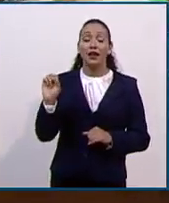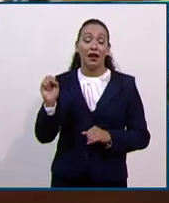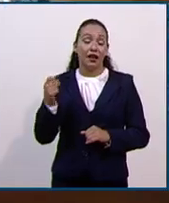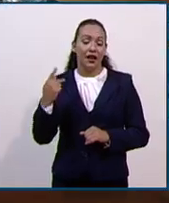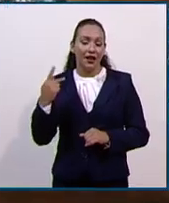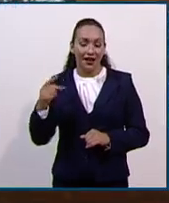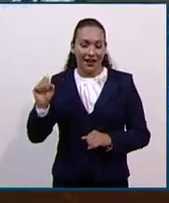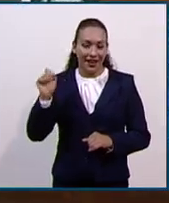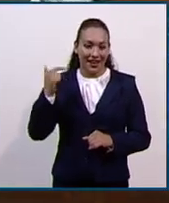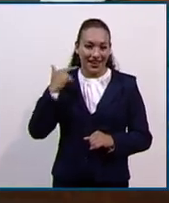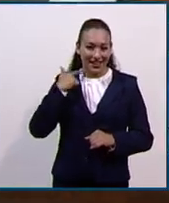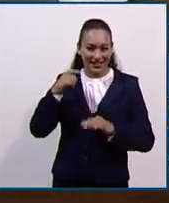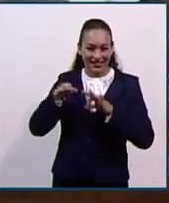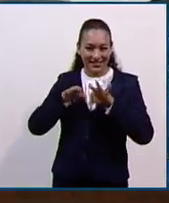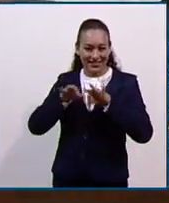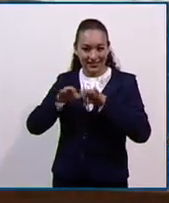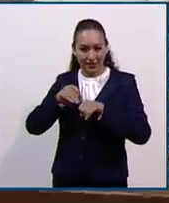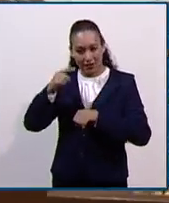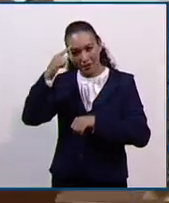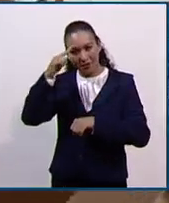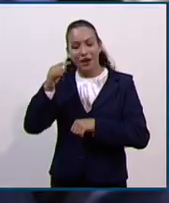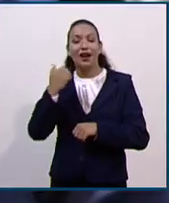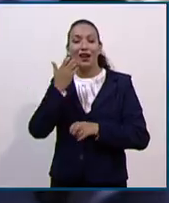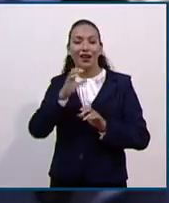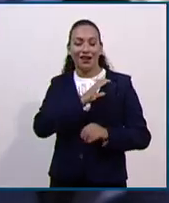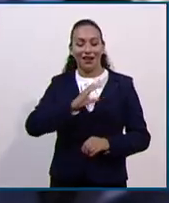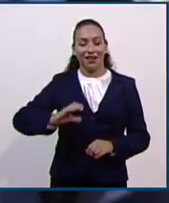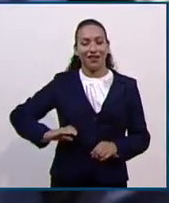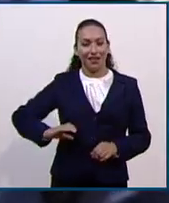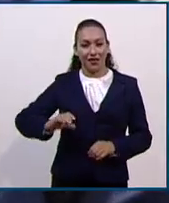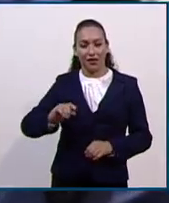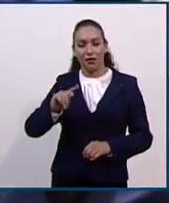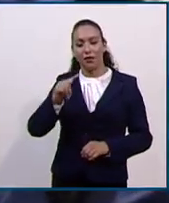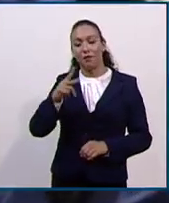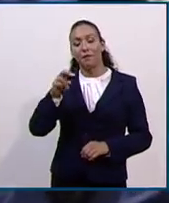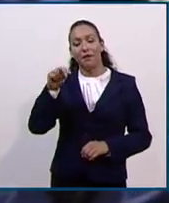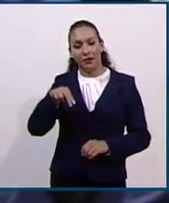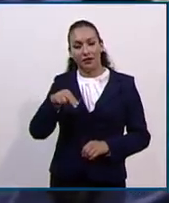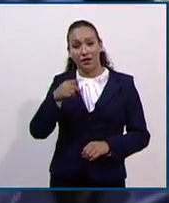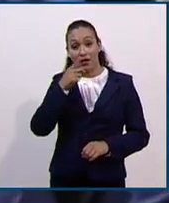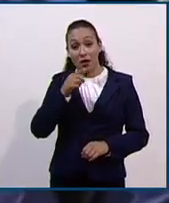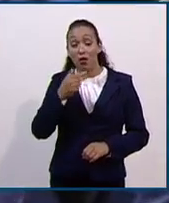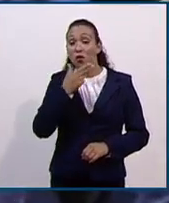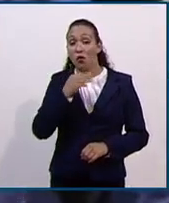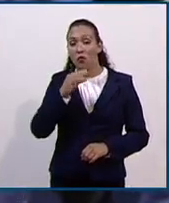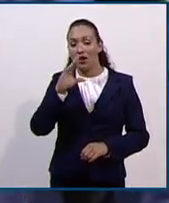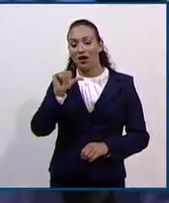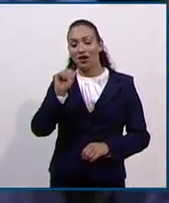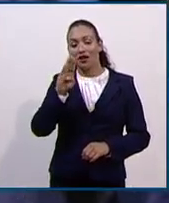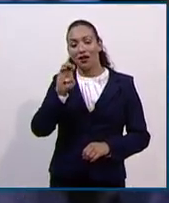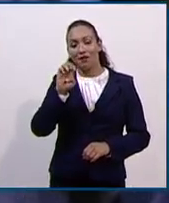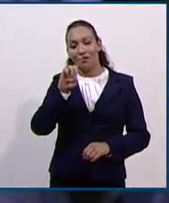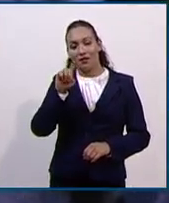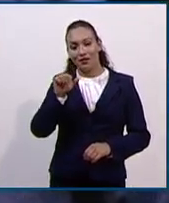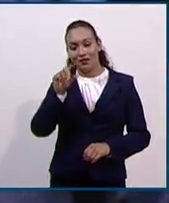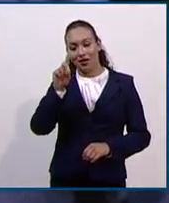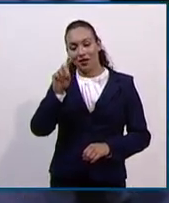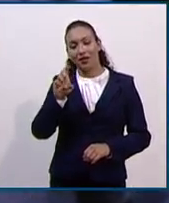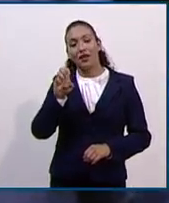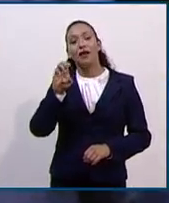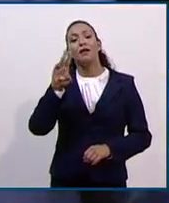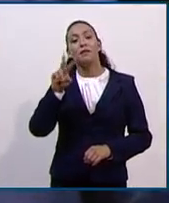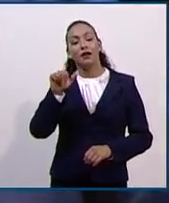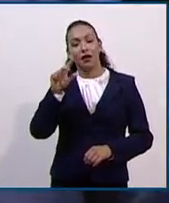como candidato del PAN a una diputación federal. La Sala Superior determinó que Cabeza de Vaca no cumplió con los requisitos